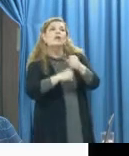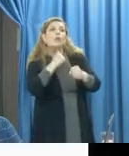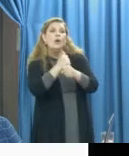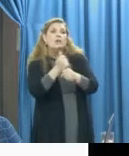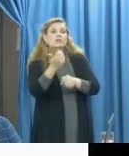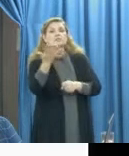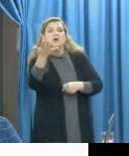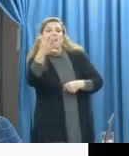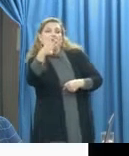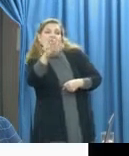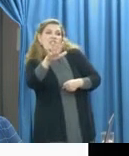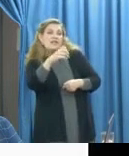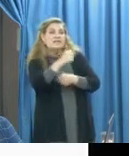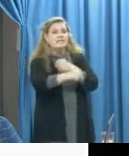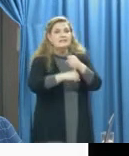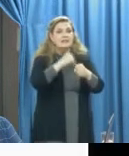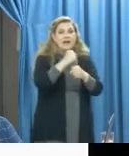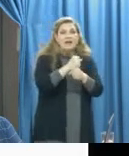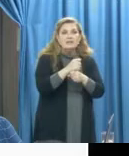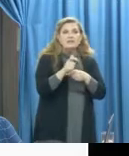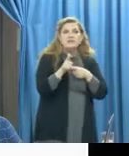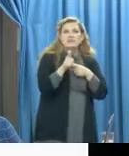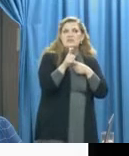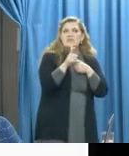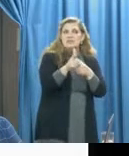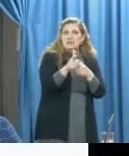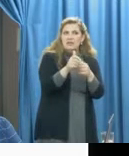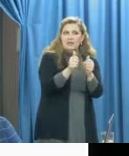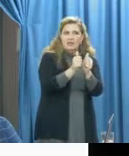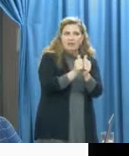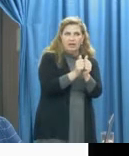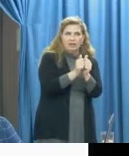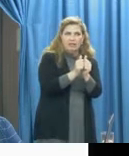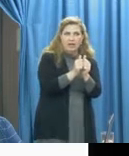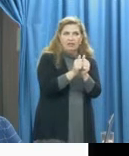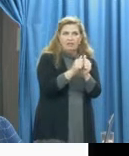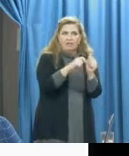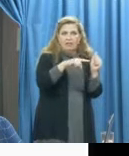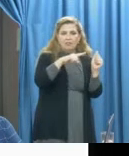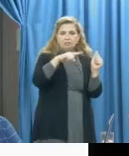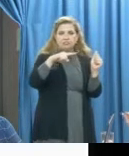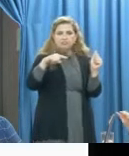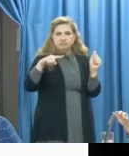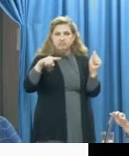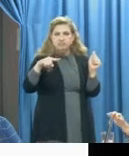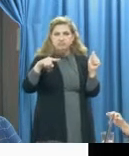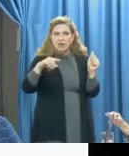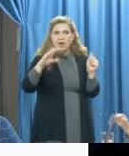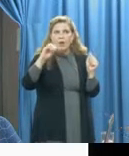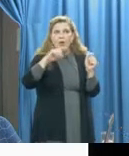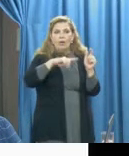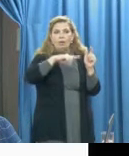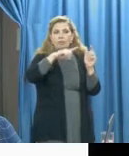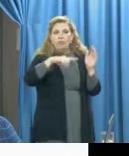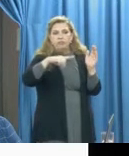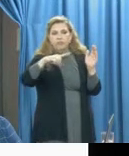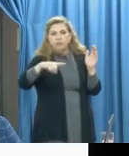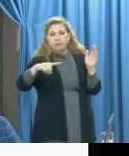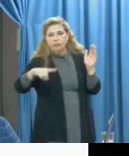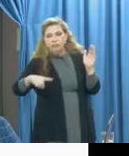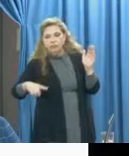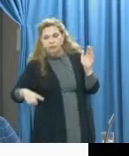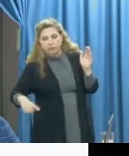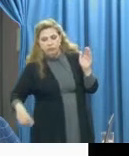los 10, si se mantuvo estática, si se fue perdiendo progresivamente,